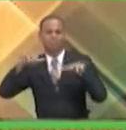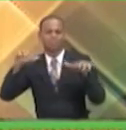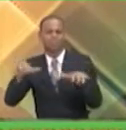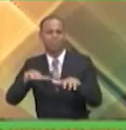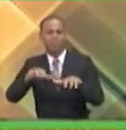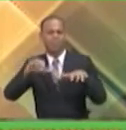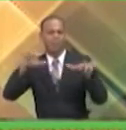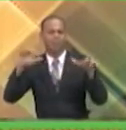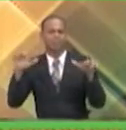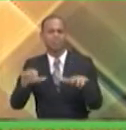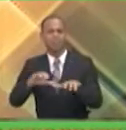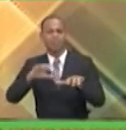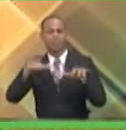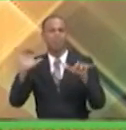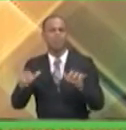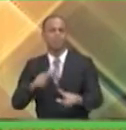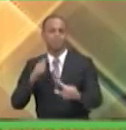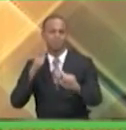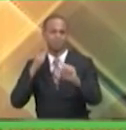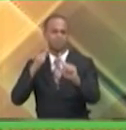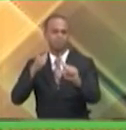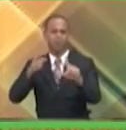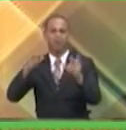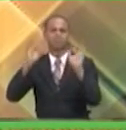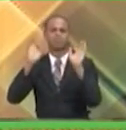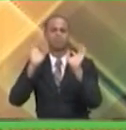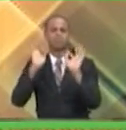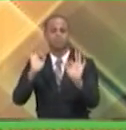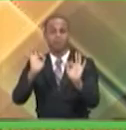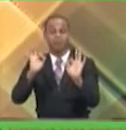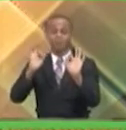todo obra para bien,